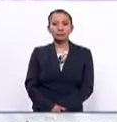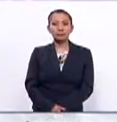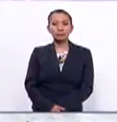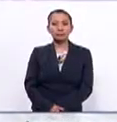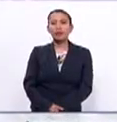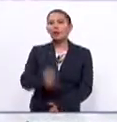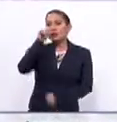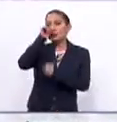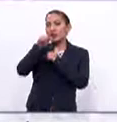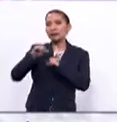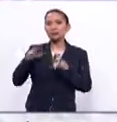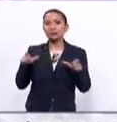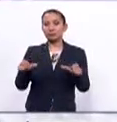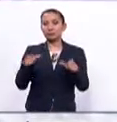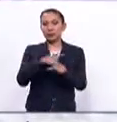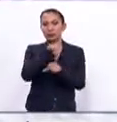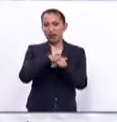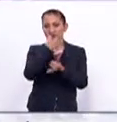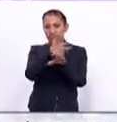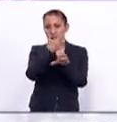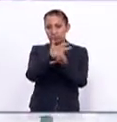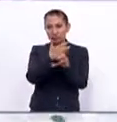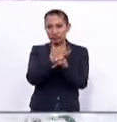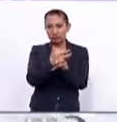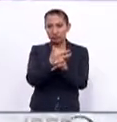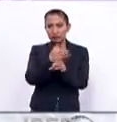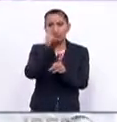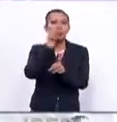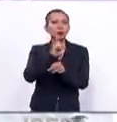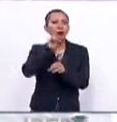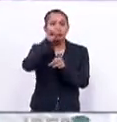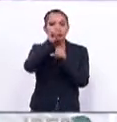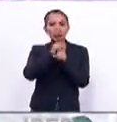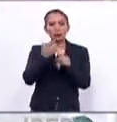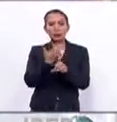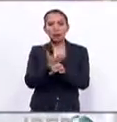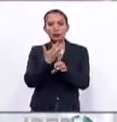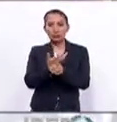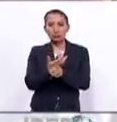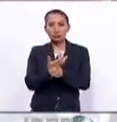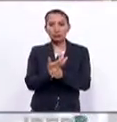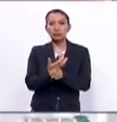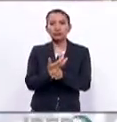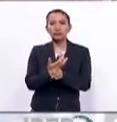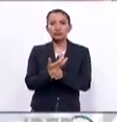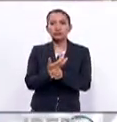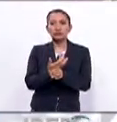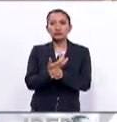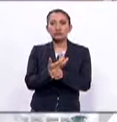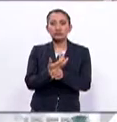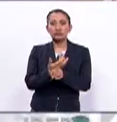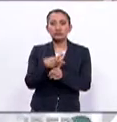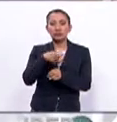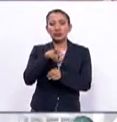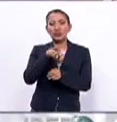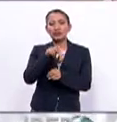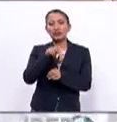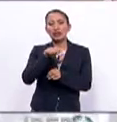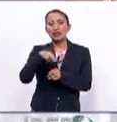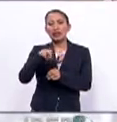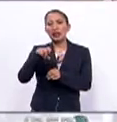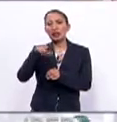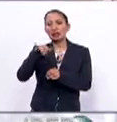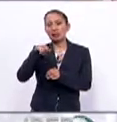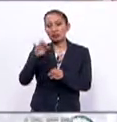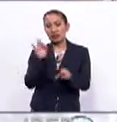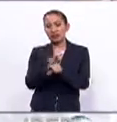Y la Secretaría de Seguridad Nacional de los Estados, la Secretaria Nacional de los Estados Unidos, Kirstjen Nielsen,